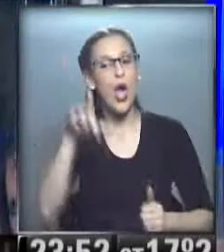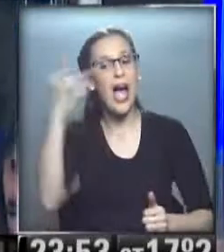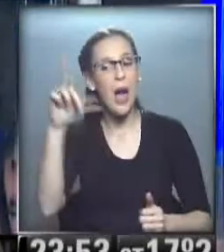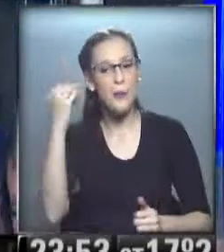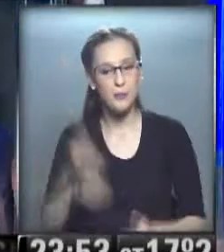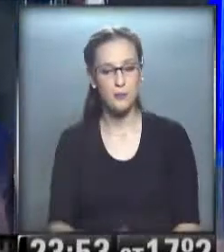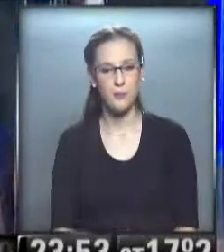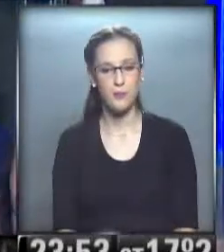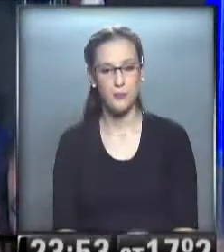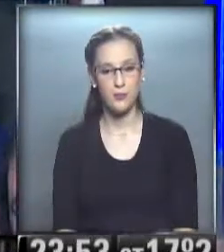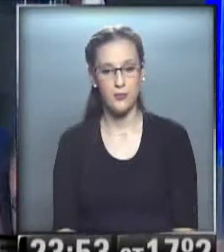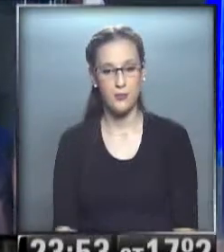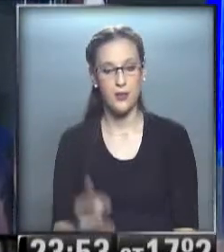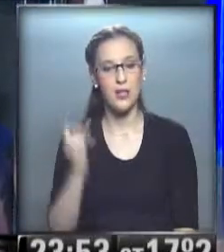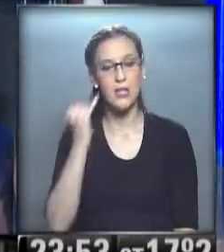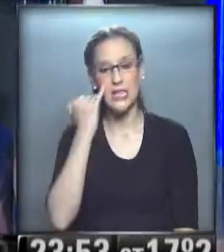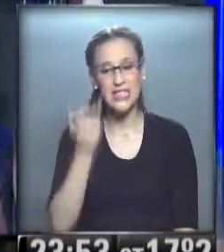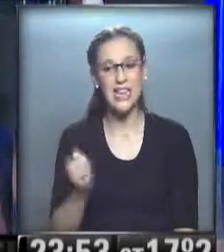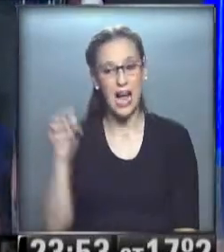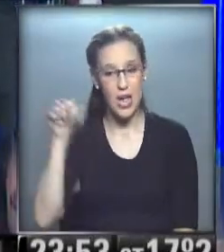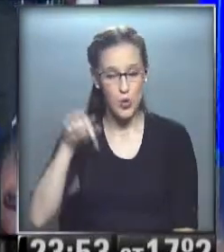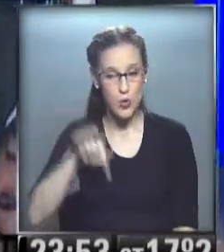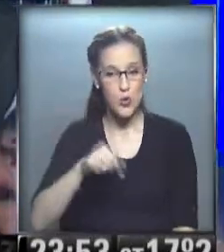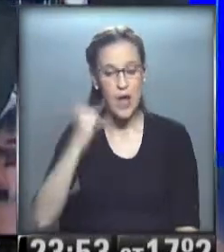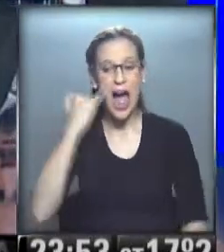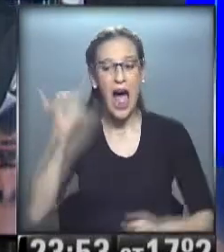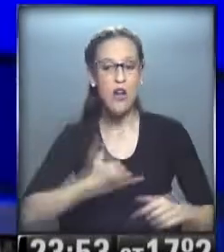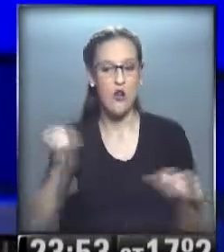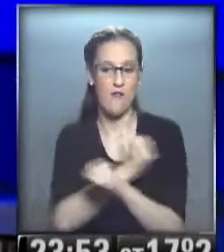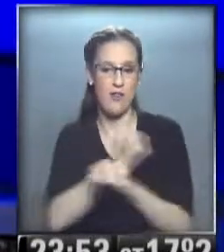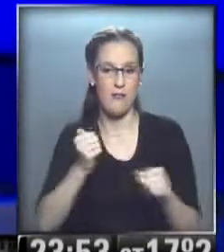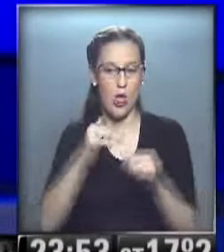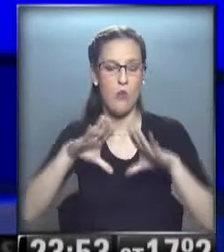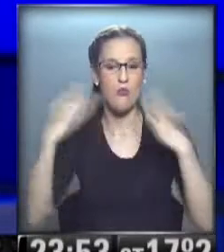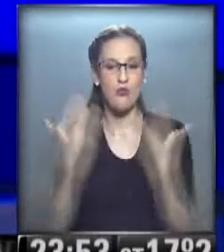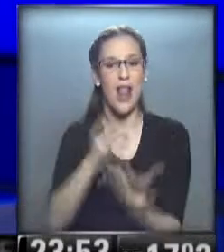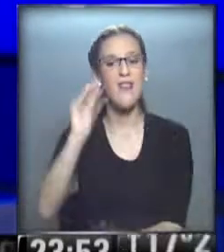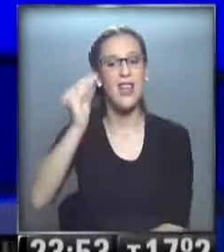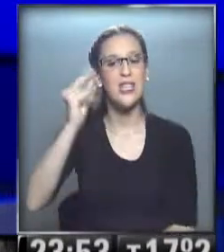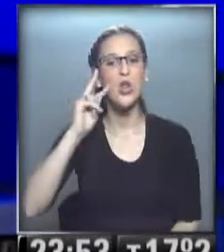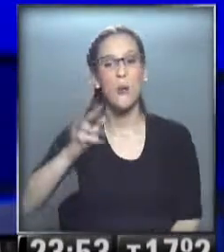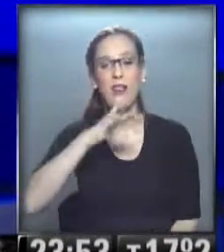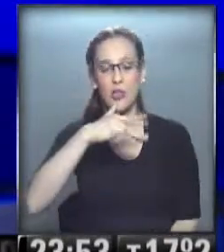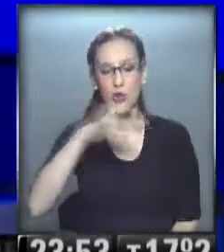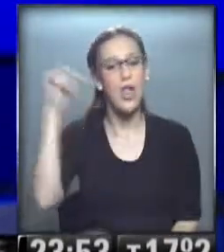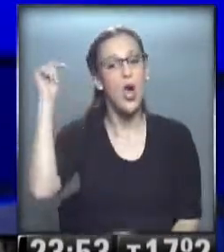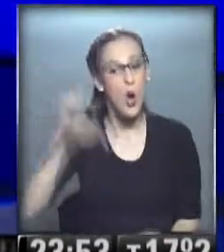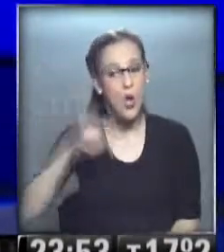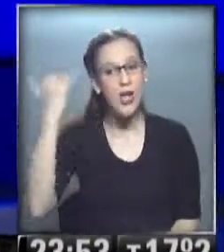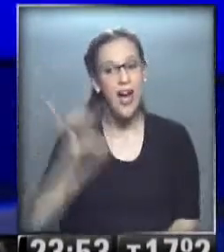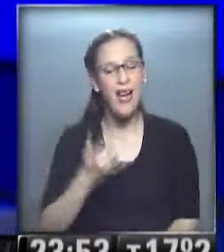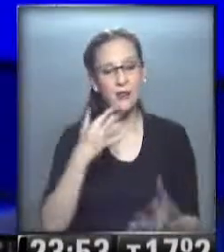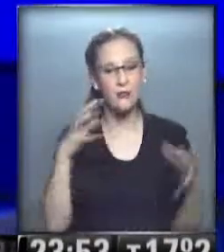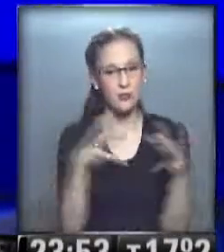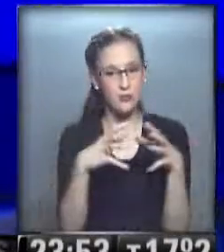Previtera. Bueno, ya está casi todo confirmado para el próximo Mundial de Brasil 2014. Hoy hay algunas selecciones que ya